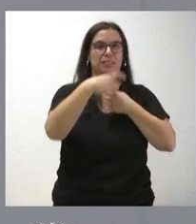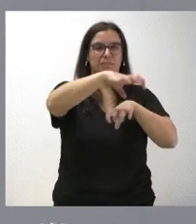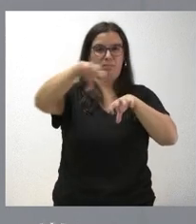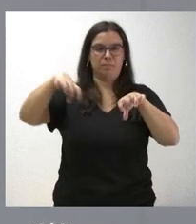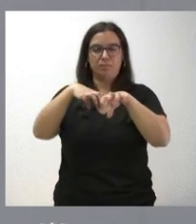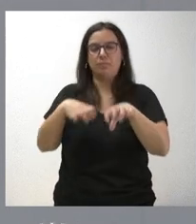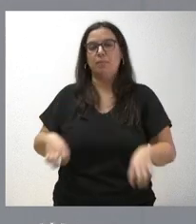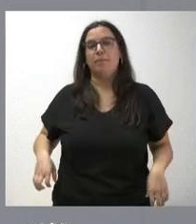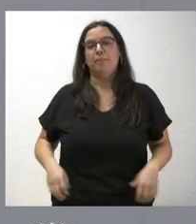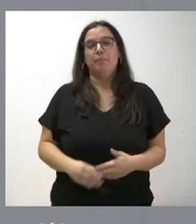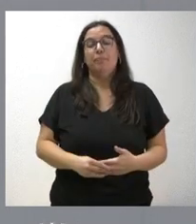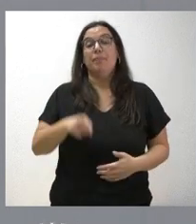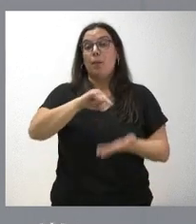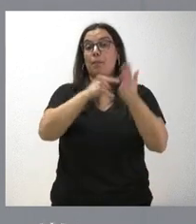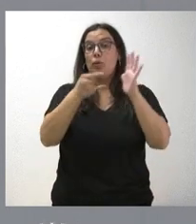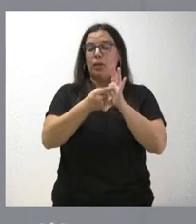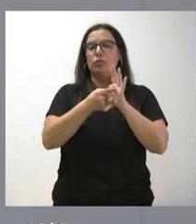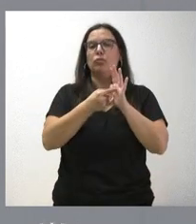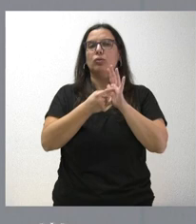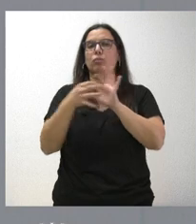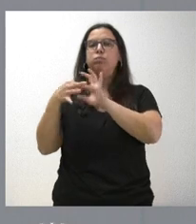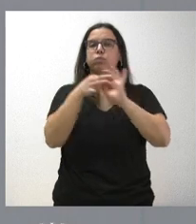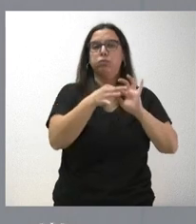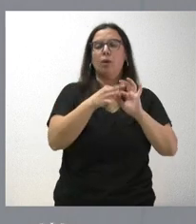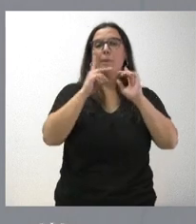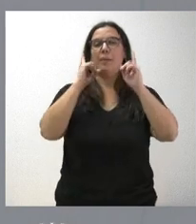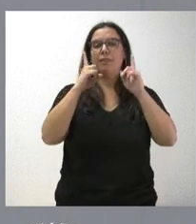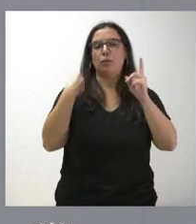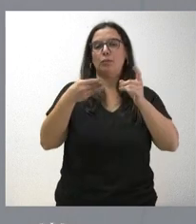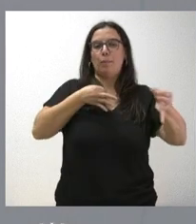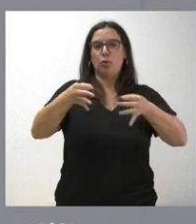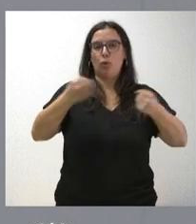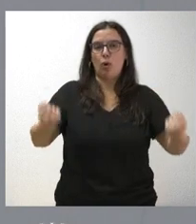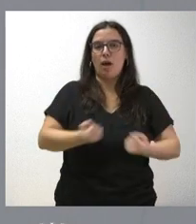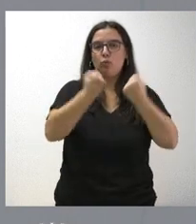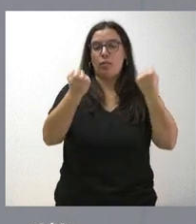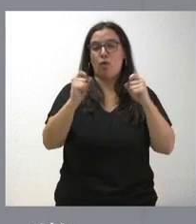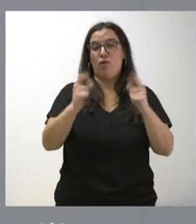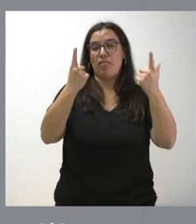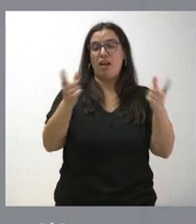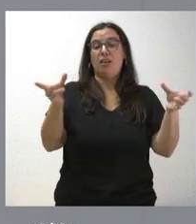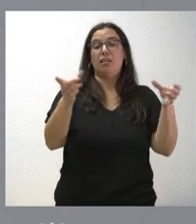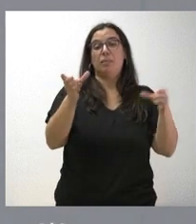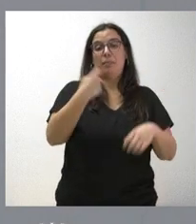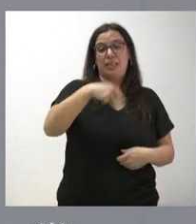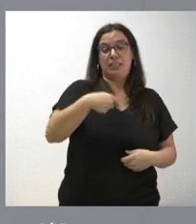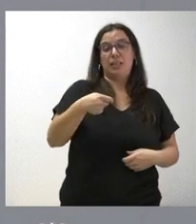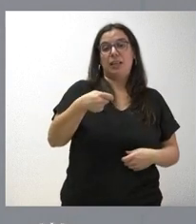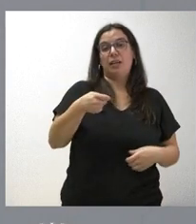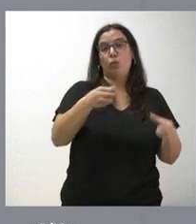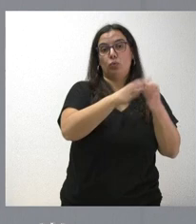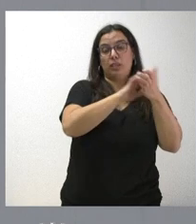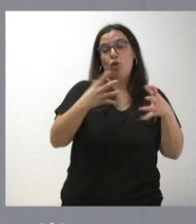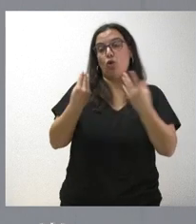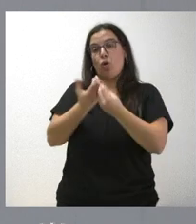este proyecto se incorpora dentro de lo que está previsto en el protocolo de actuación que formalizó el presidente de la junta de casill nombre de la jta con el